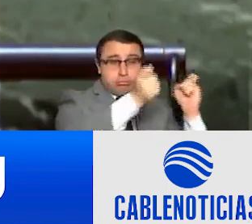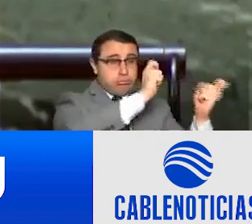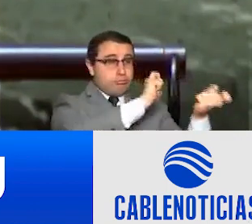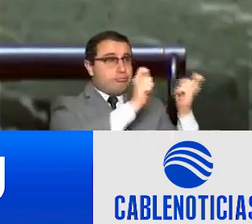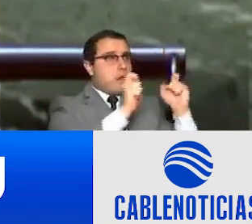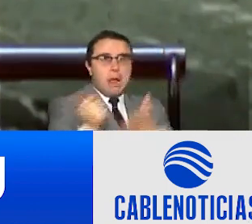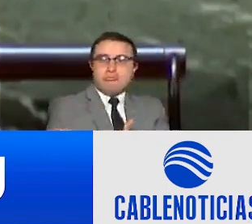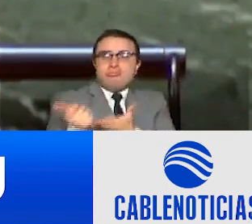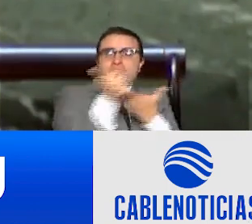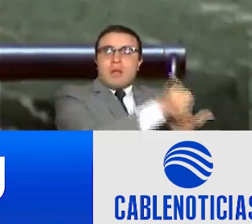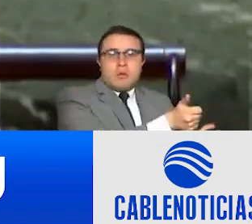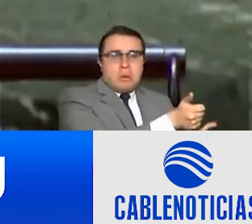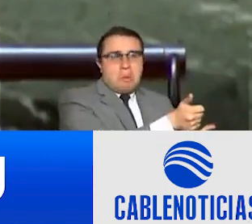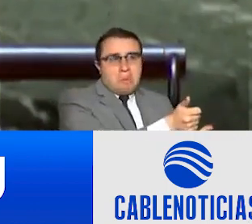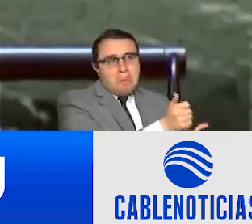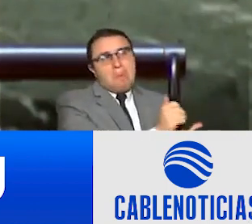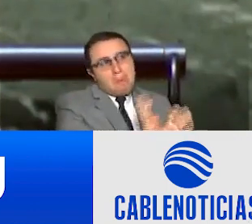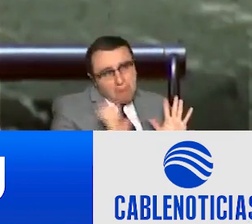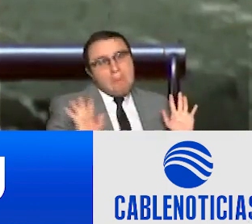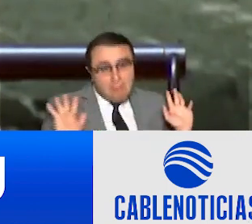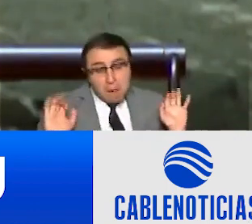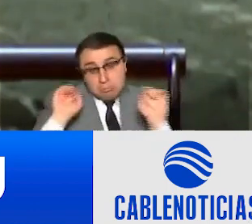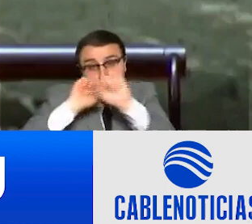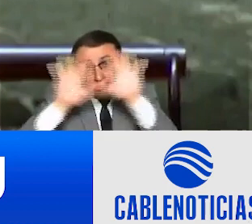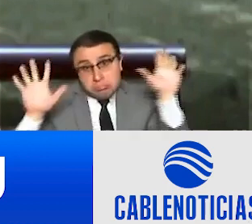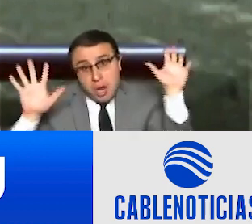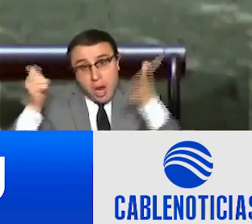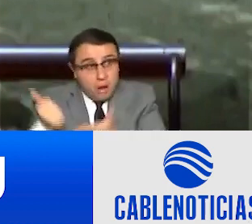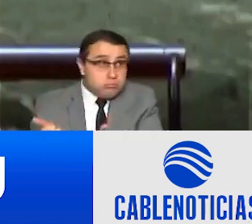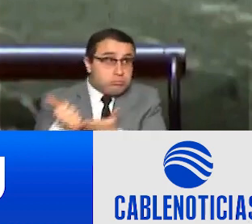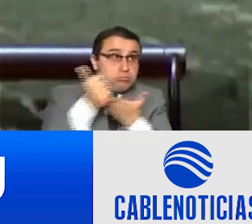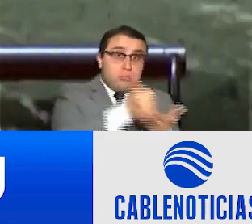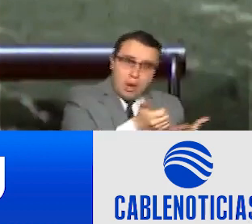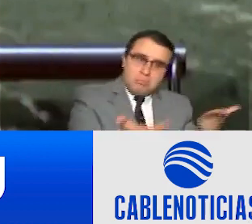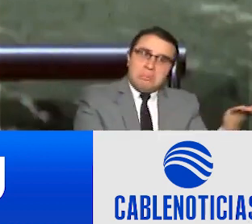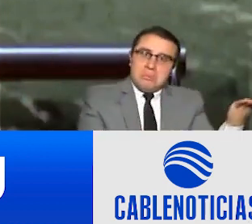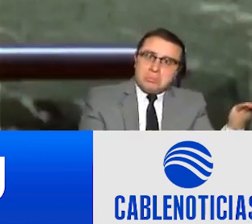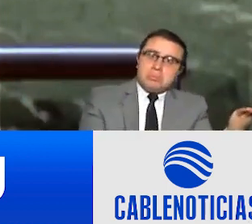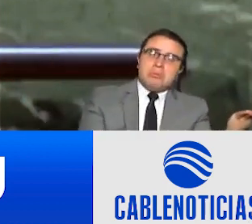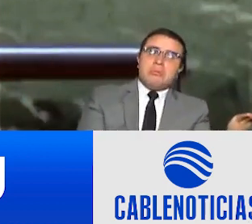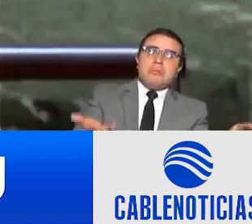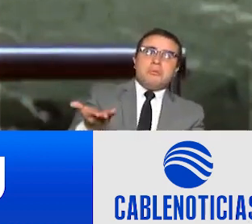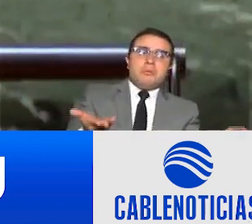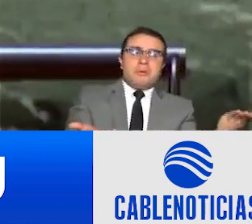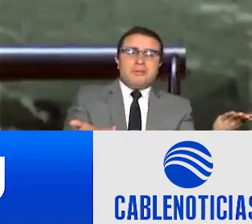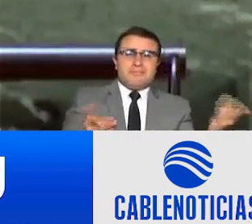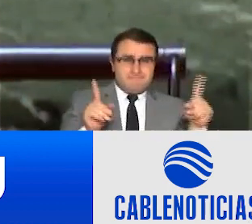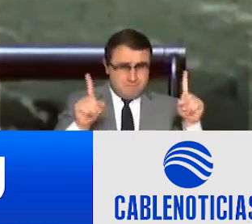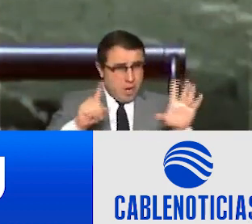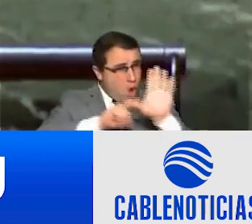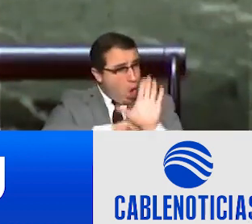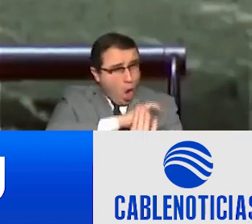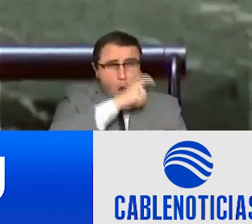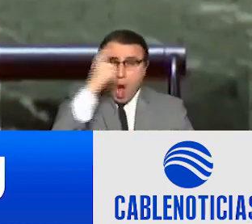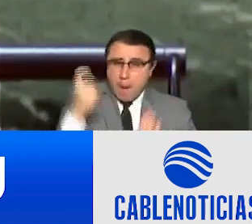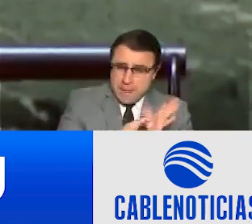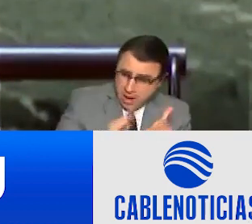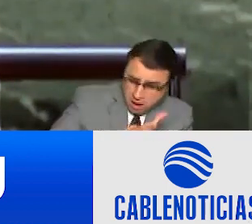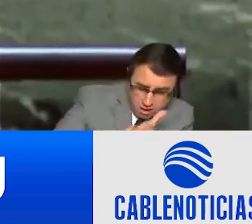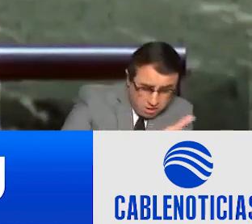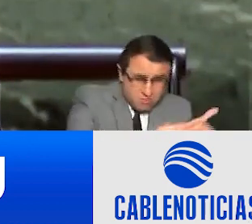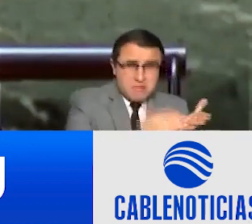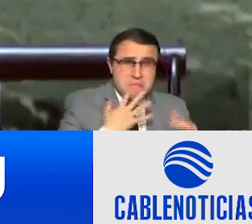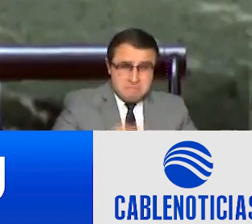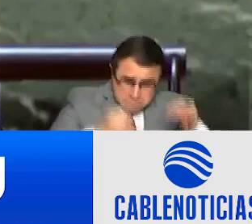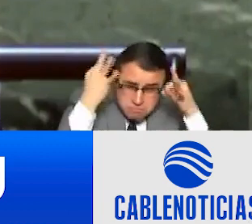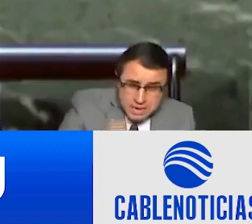Indudablemente sería una gran propuesta en torno al equilibrio, pero no la determinante.